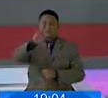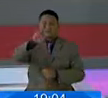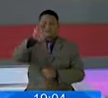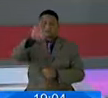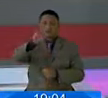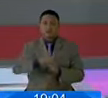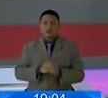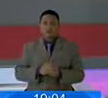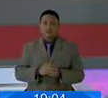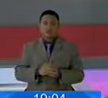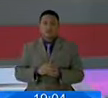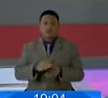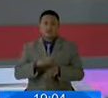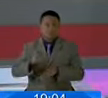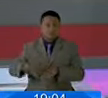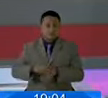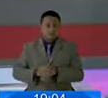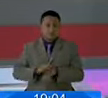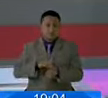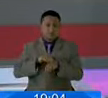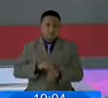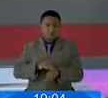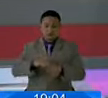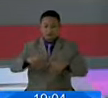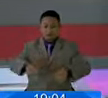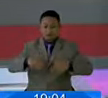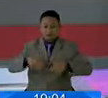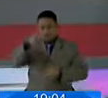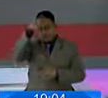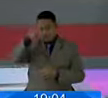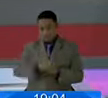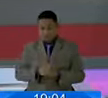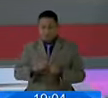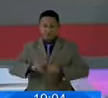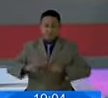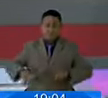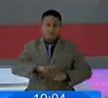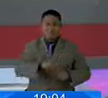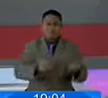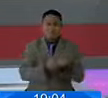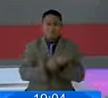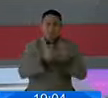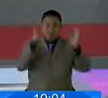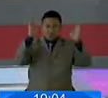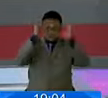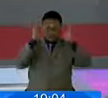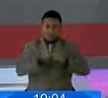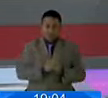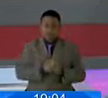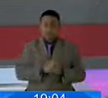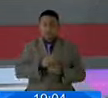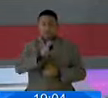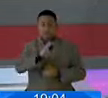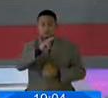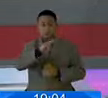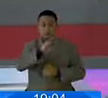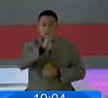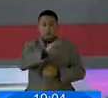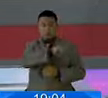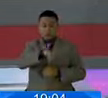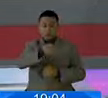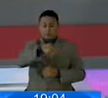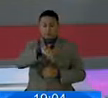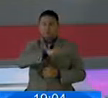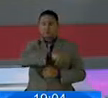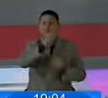FUT descartó respaldar a Lenín Moreno y Jorge Glass. Se inclina por Guillermo Lasso. Lo contrario, dice la Central Unitaria de Trabajadores FUT, que este